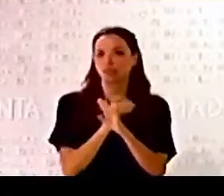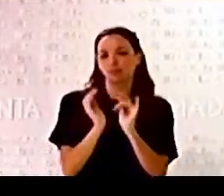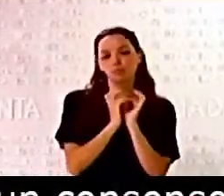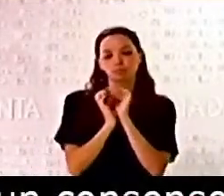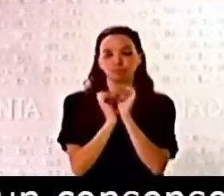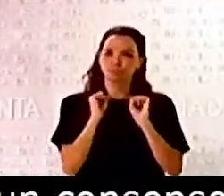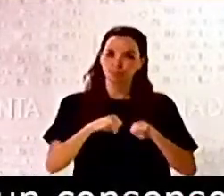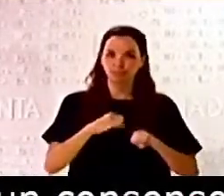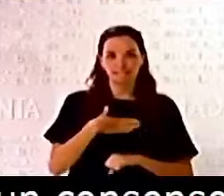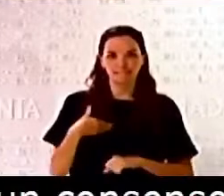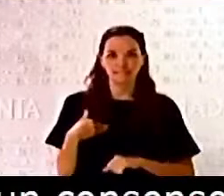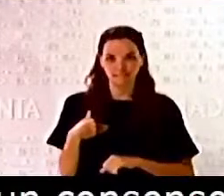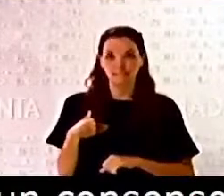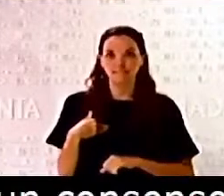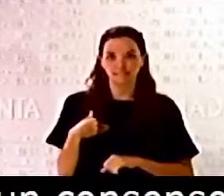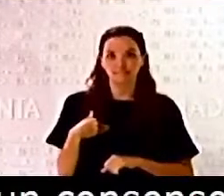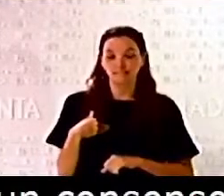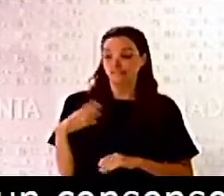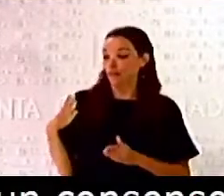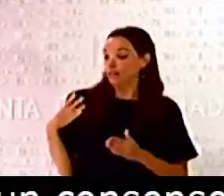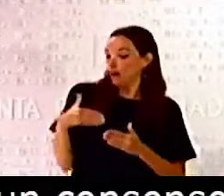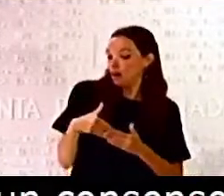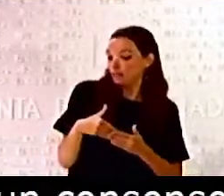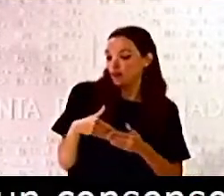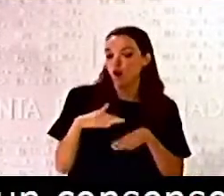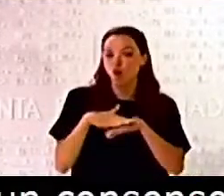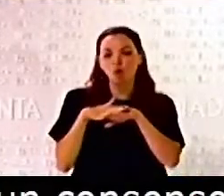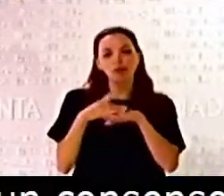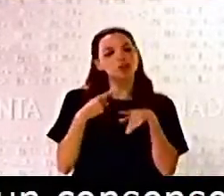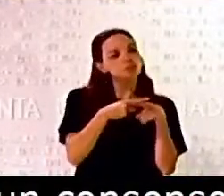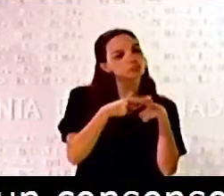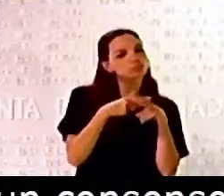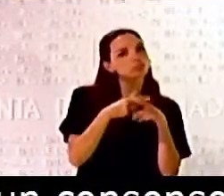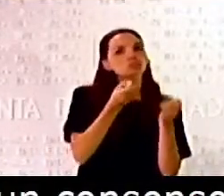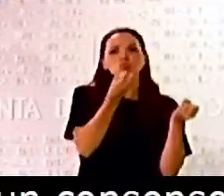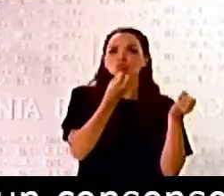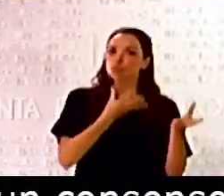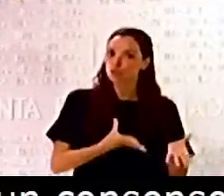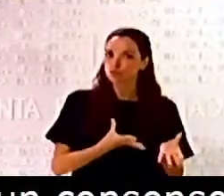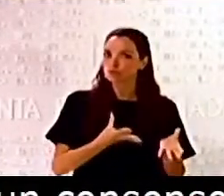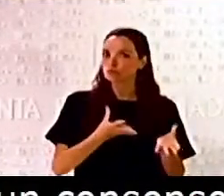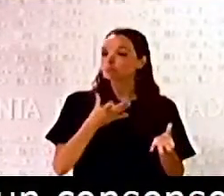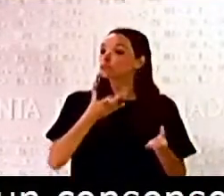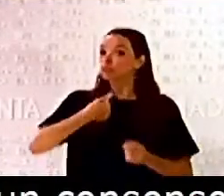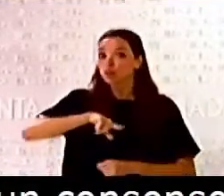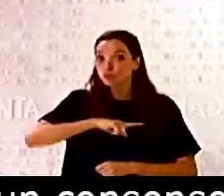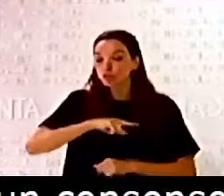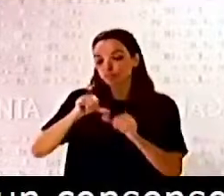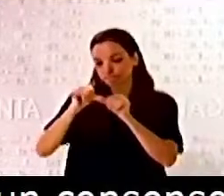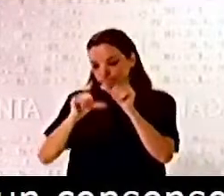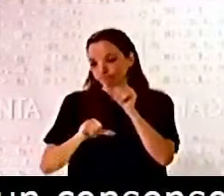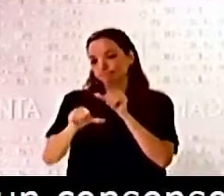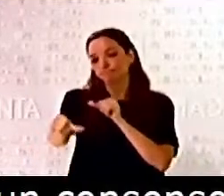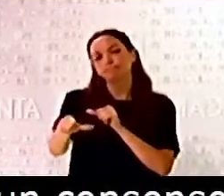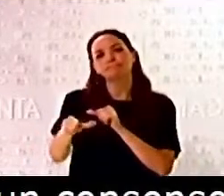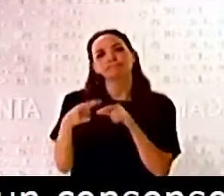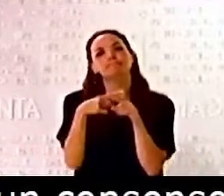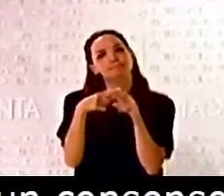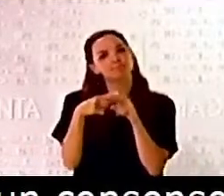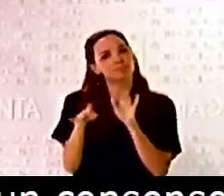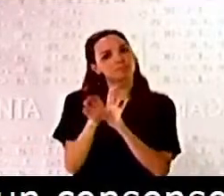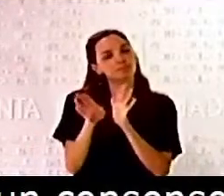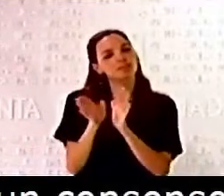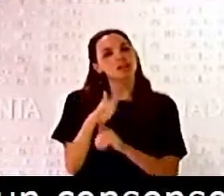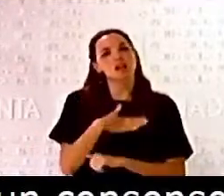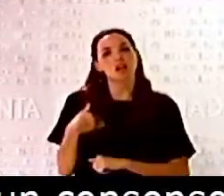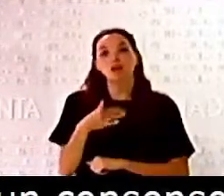Si nos ha ido bien la cogobernanza hasta ahora no podemos acabar con ella. Por lo tanto, es necesario que